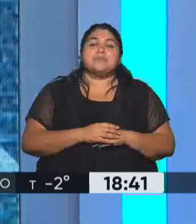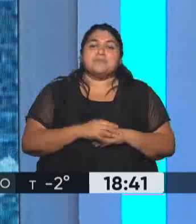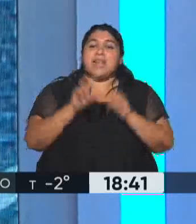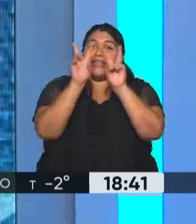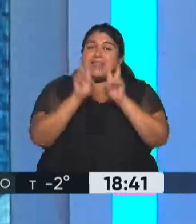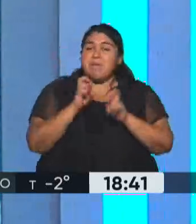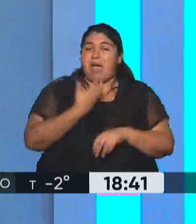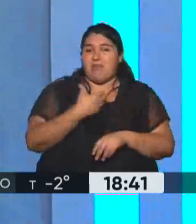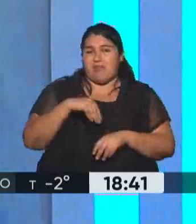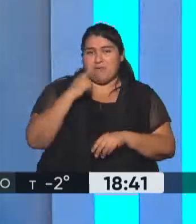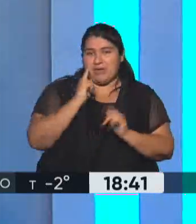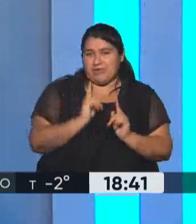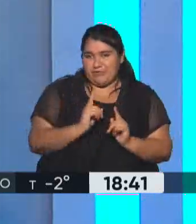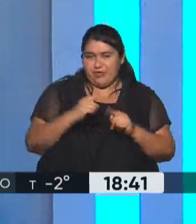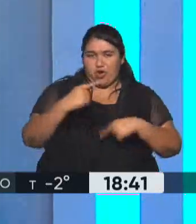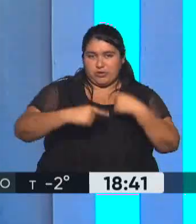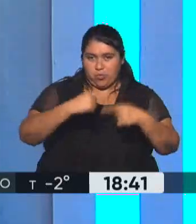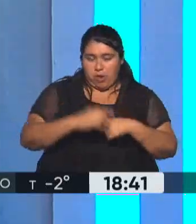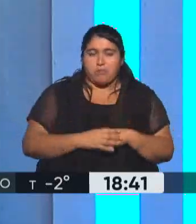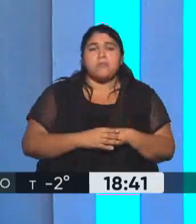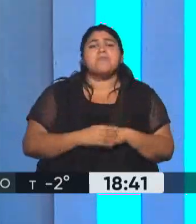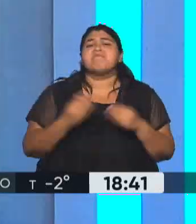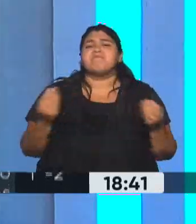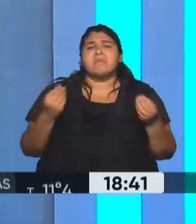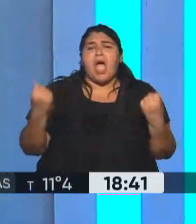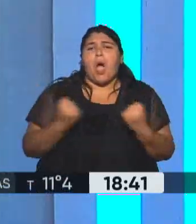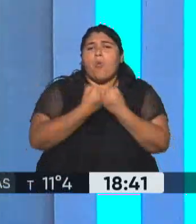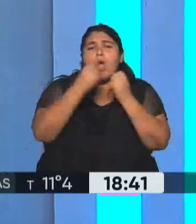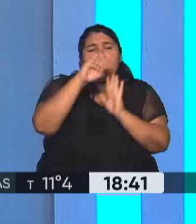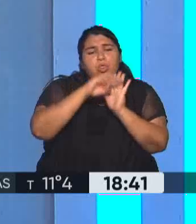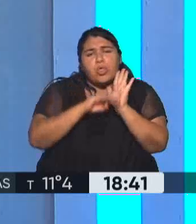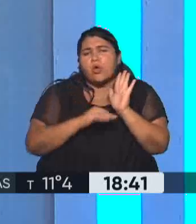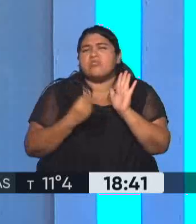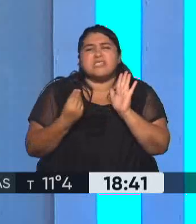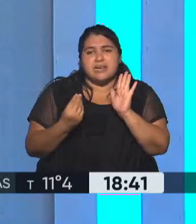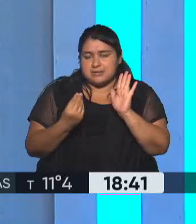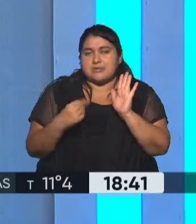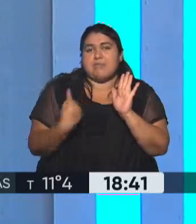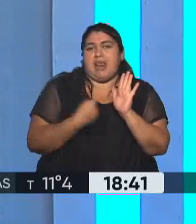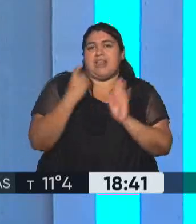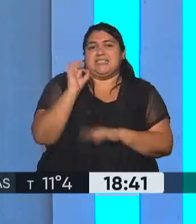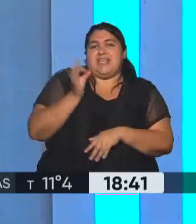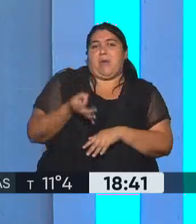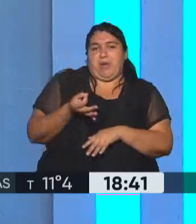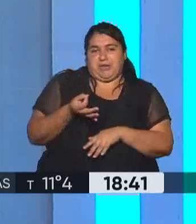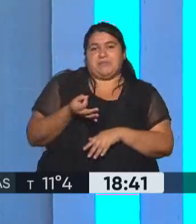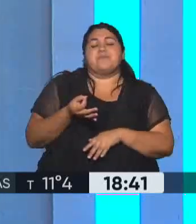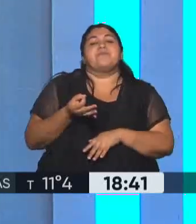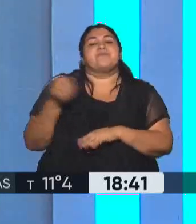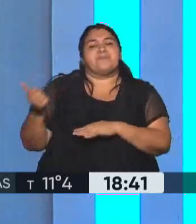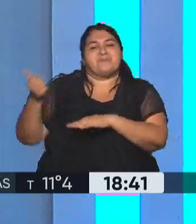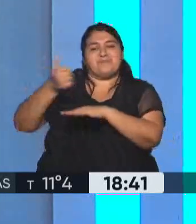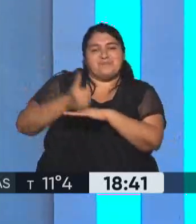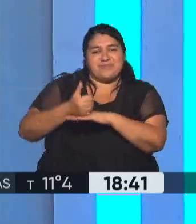El tema del acuerdo con el Fondo Monetario, pero vamos a las claves de ese acuerdo, a los detalles, a lo principal que tenemos que saber. Lo va a desglosar, lo va a